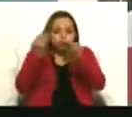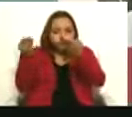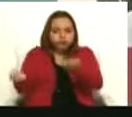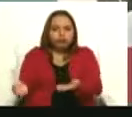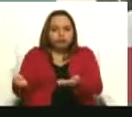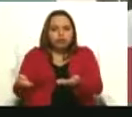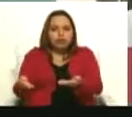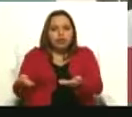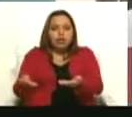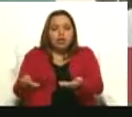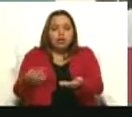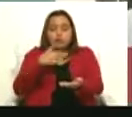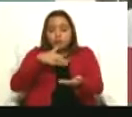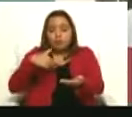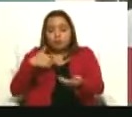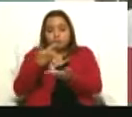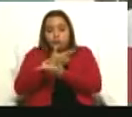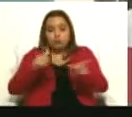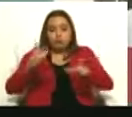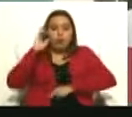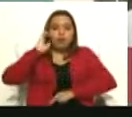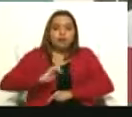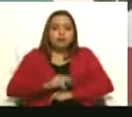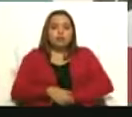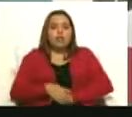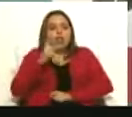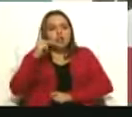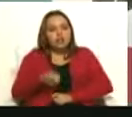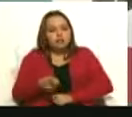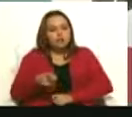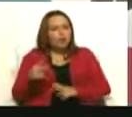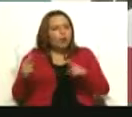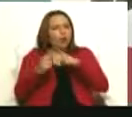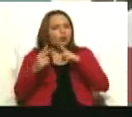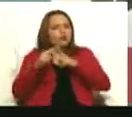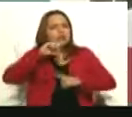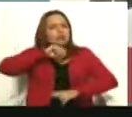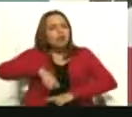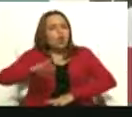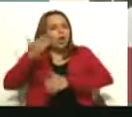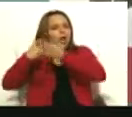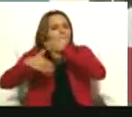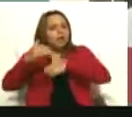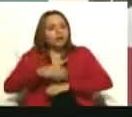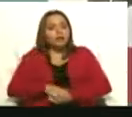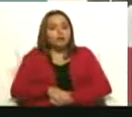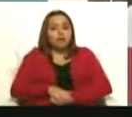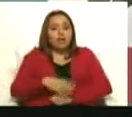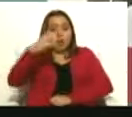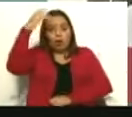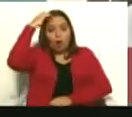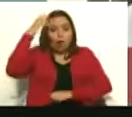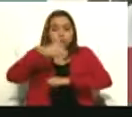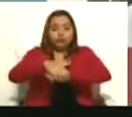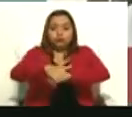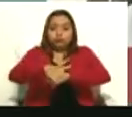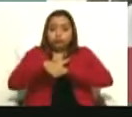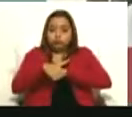libertador Simón Bolívar. Y hay que reconocer en la historia que la corona británica, que los